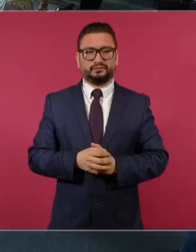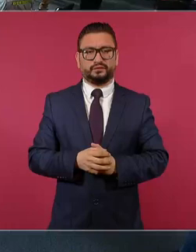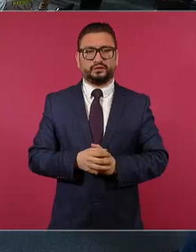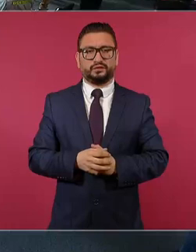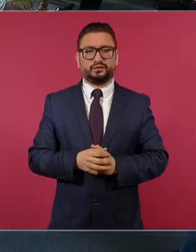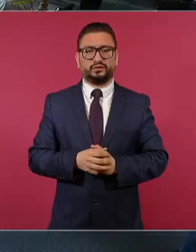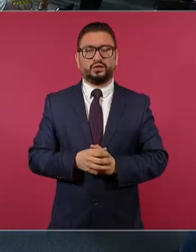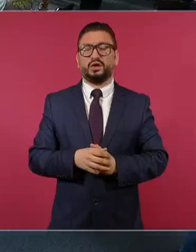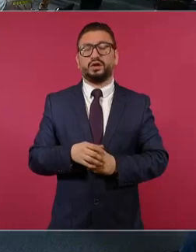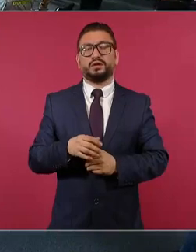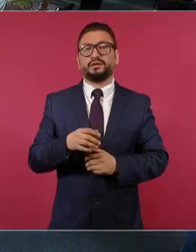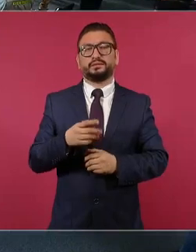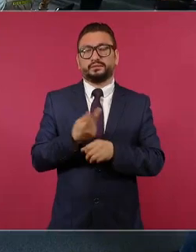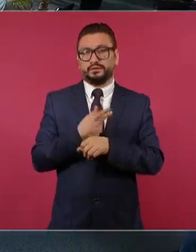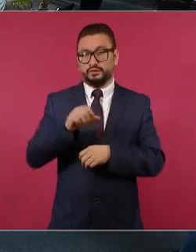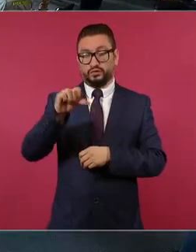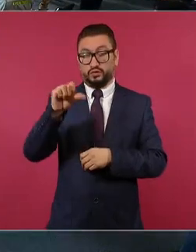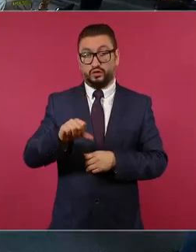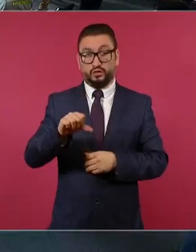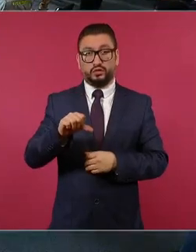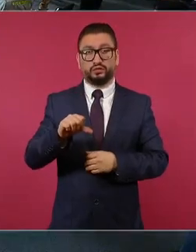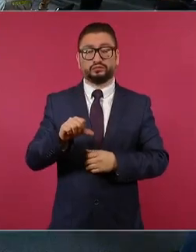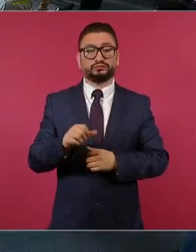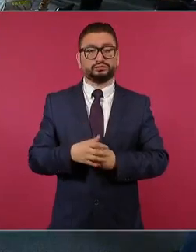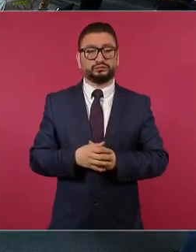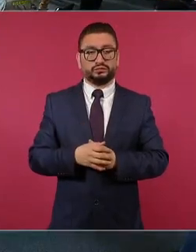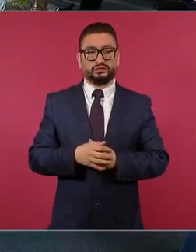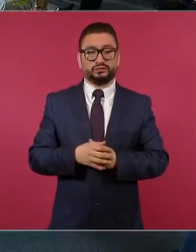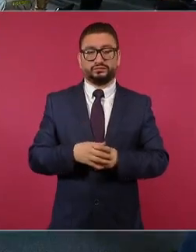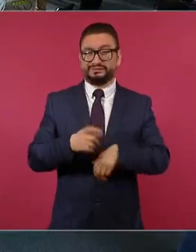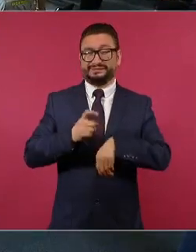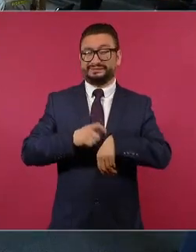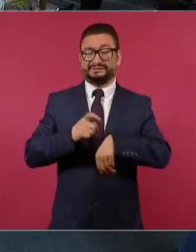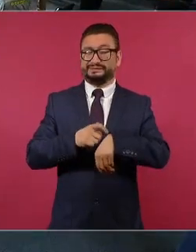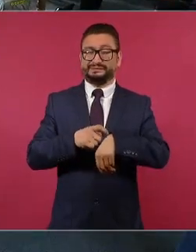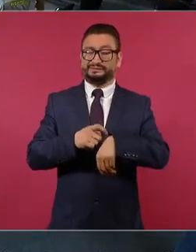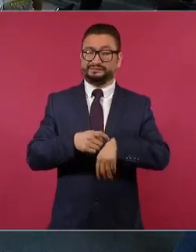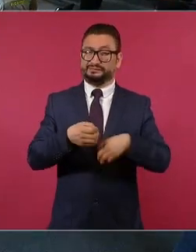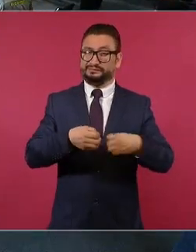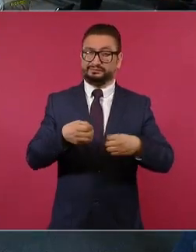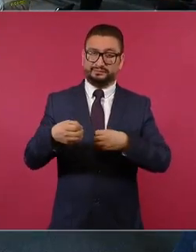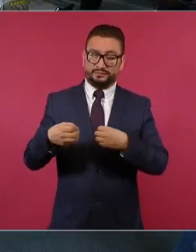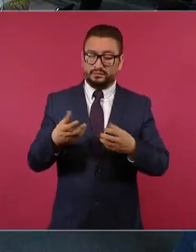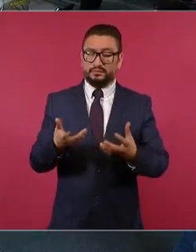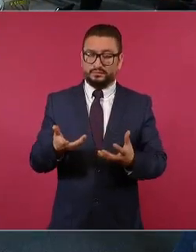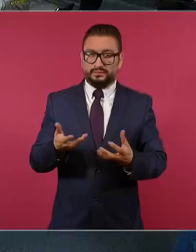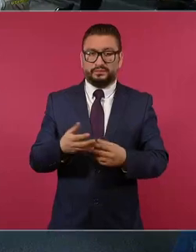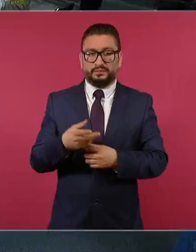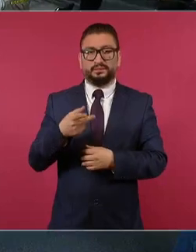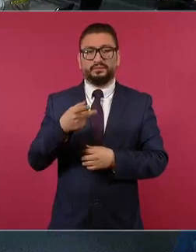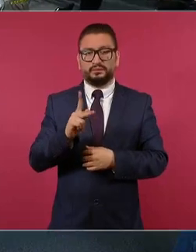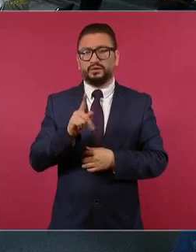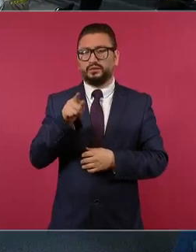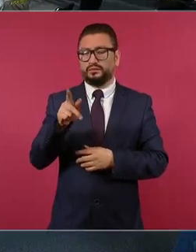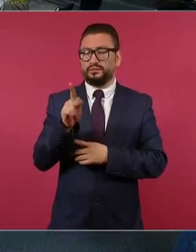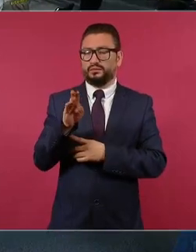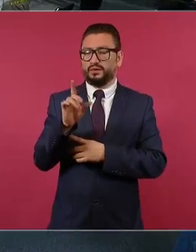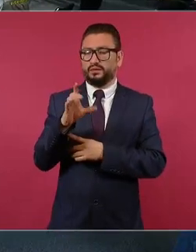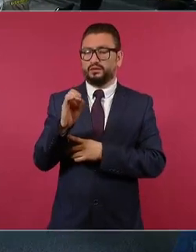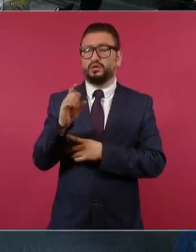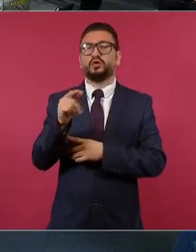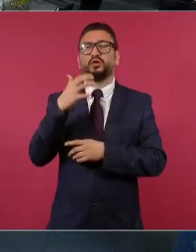Hoy lo que pasa que por cuestiones de tiempo, pero quería Pablo